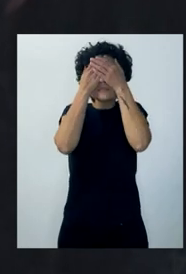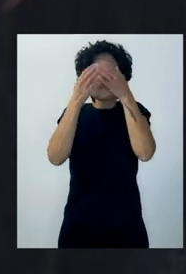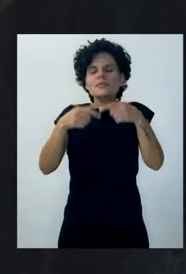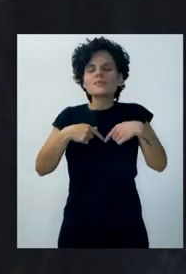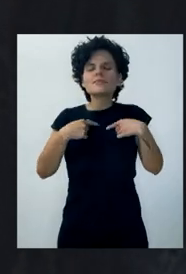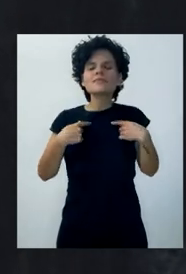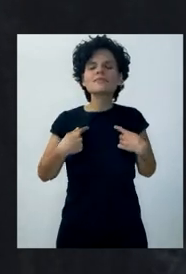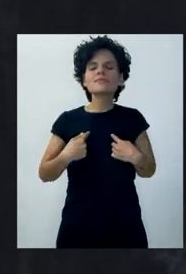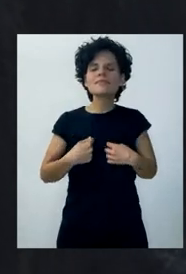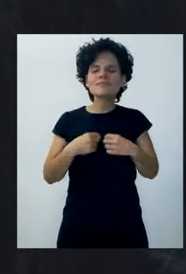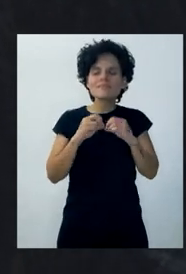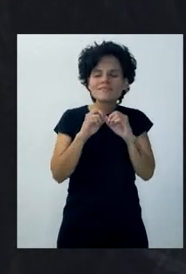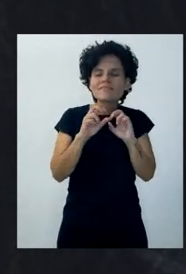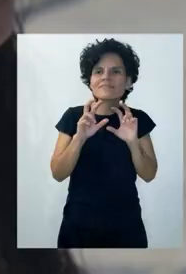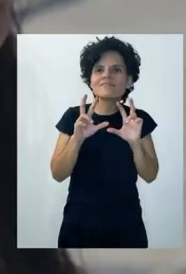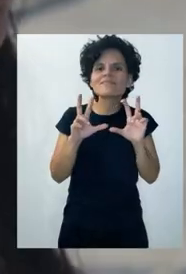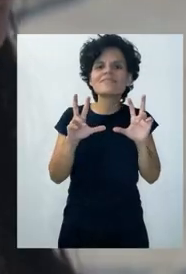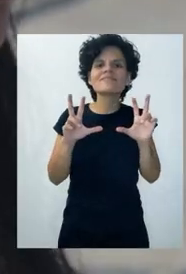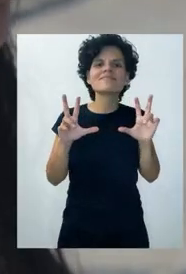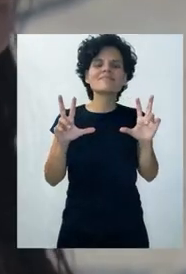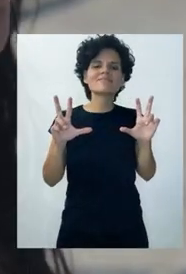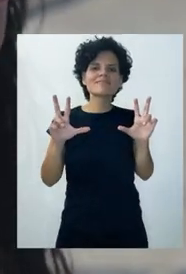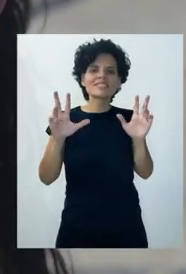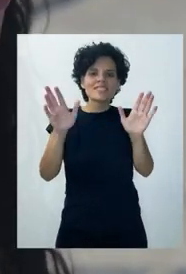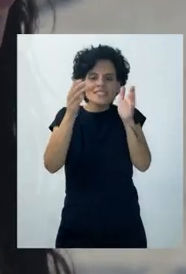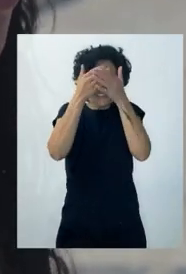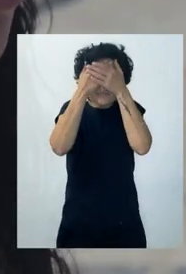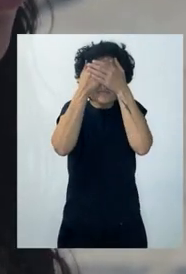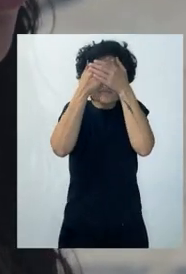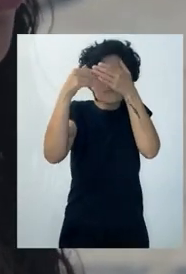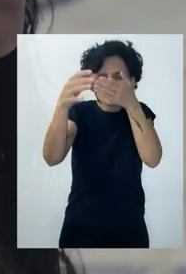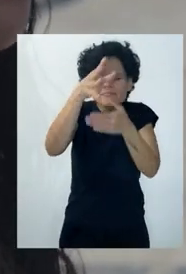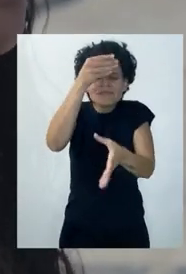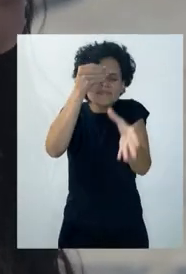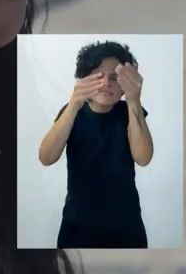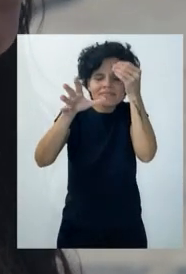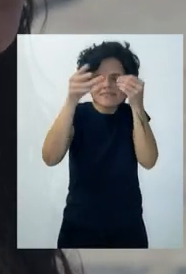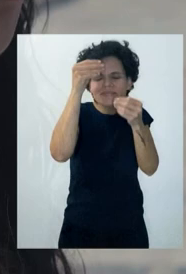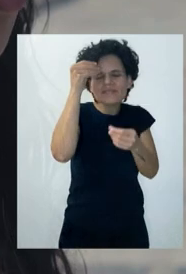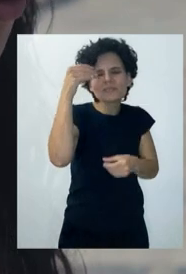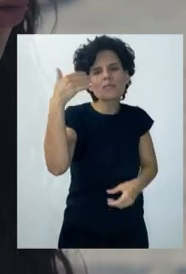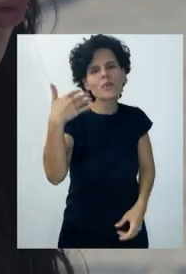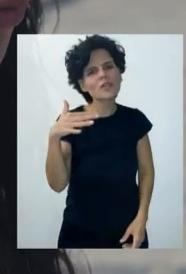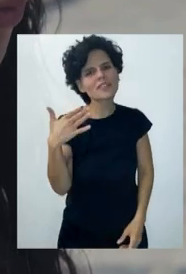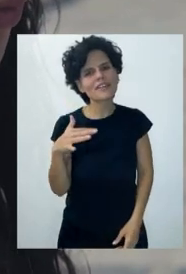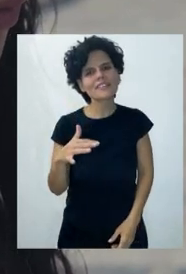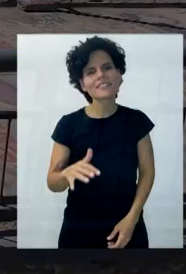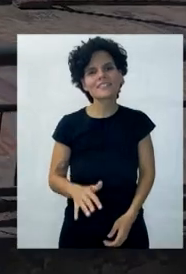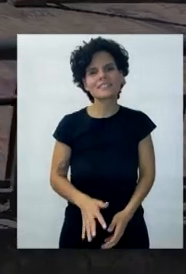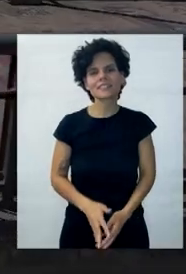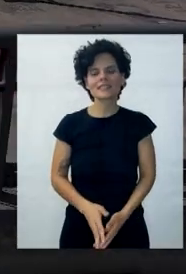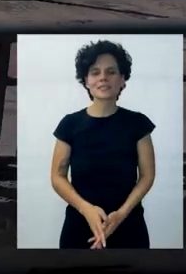Solo con el corazón se puede ver bien. Lo esencial es invisible a los ojos.